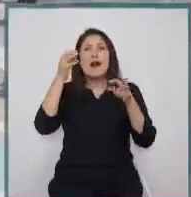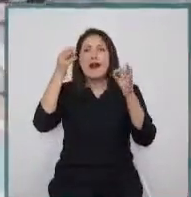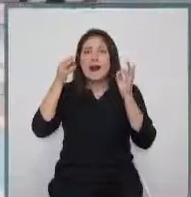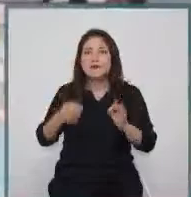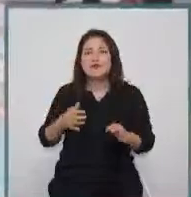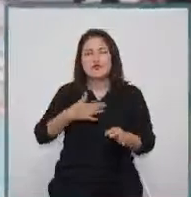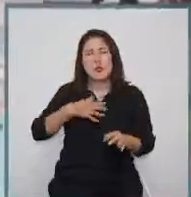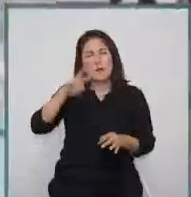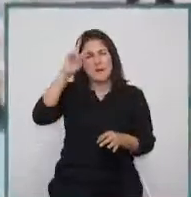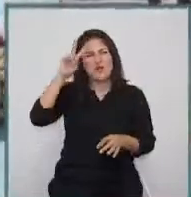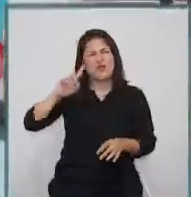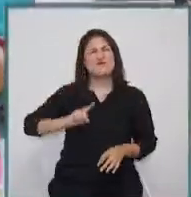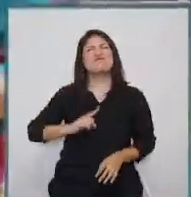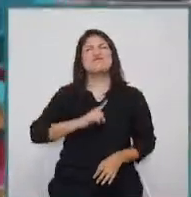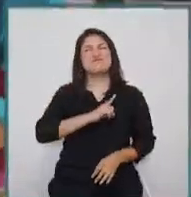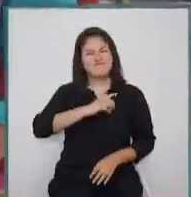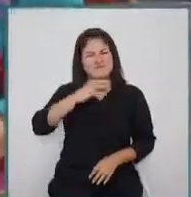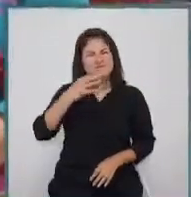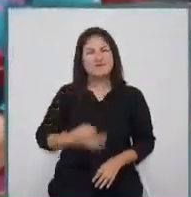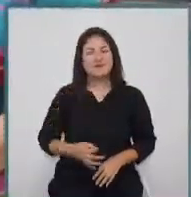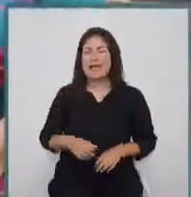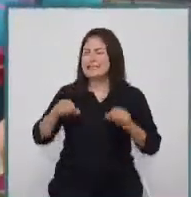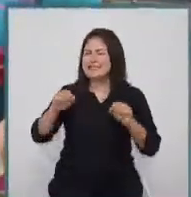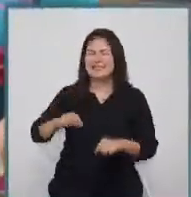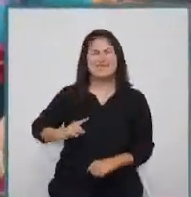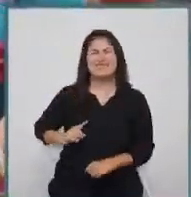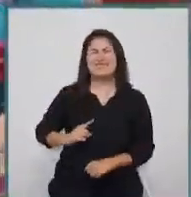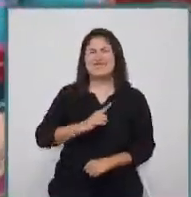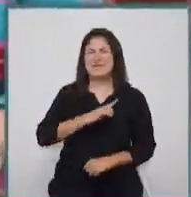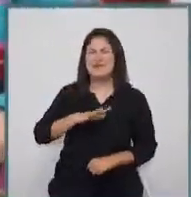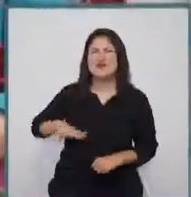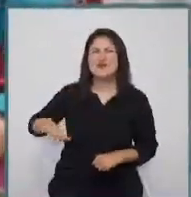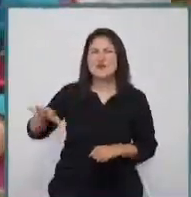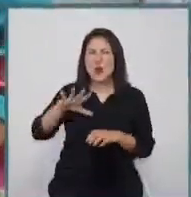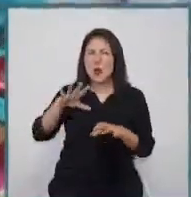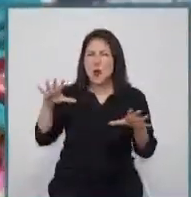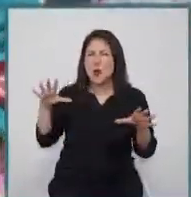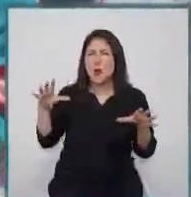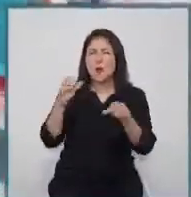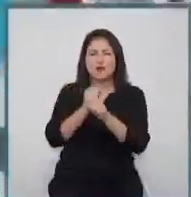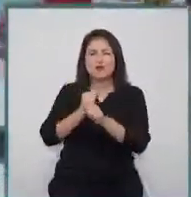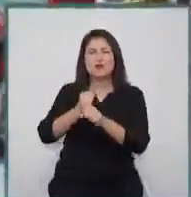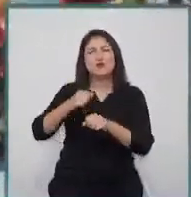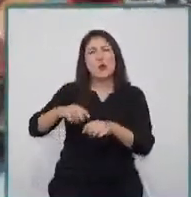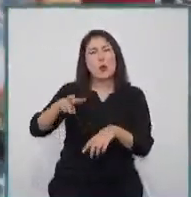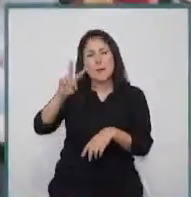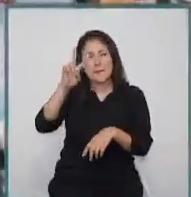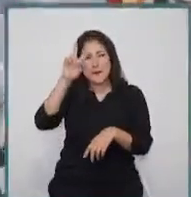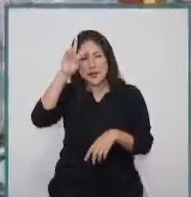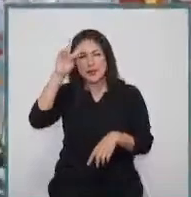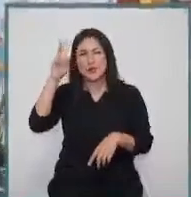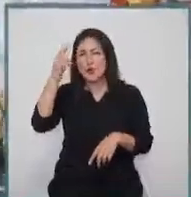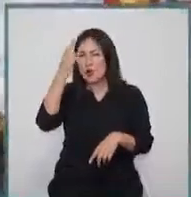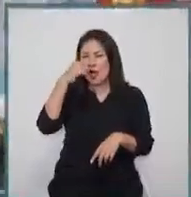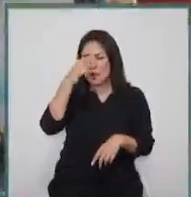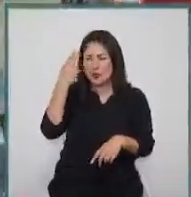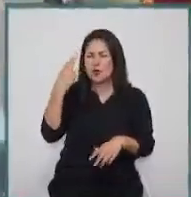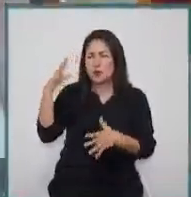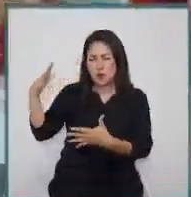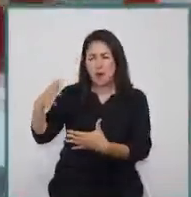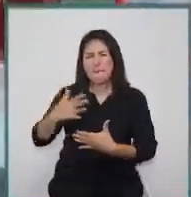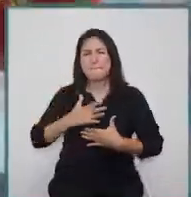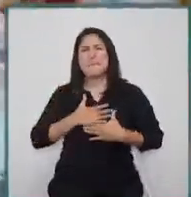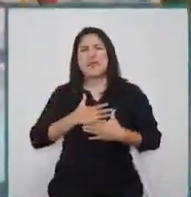por qué decimos soy peruano y me siento orgulloso. Eso, orgullosísimos de esta fusión cosmoandina con lo católico y que